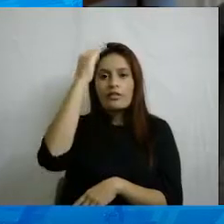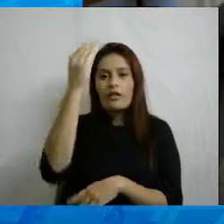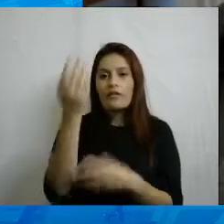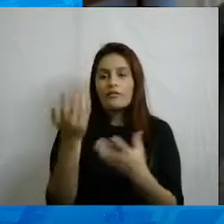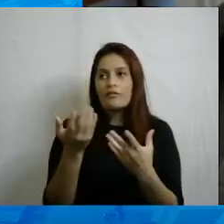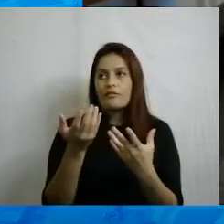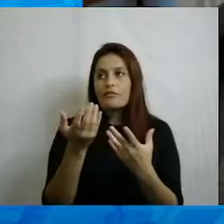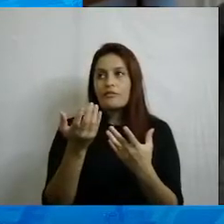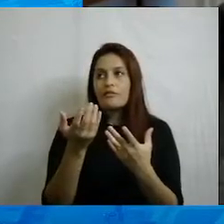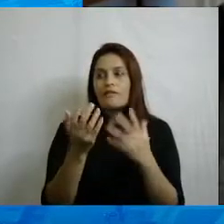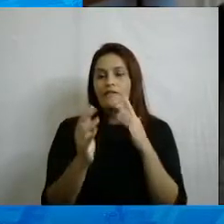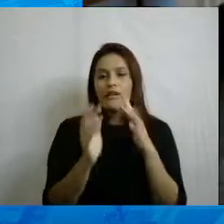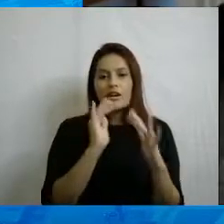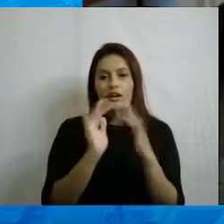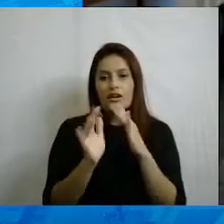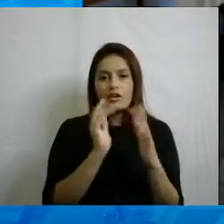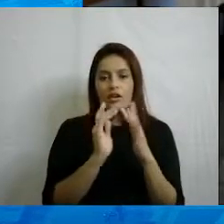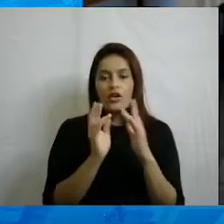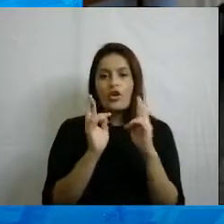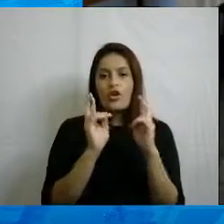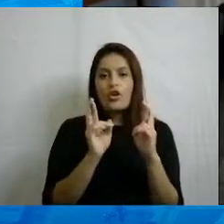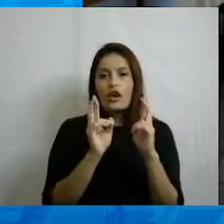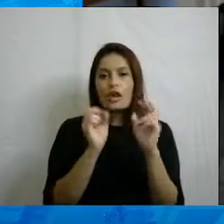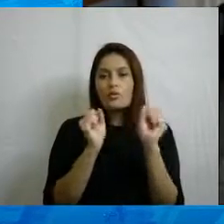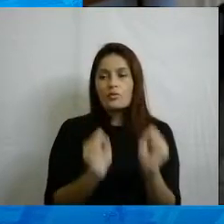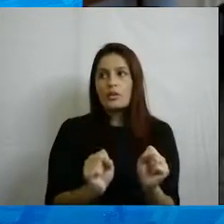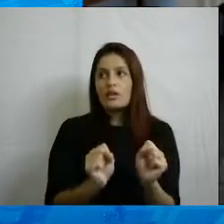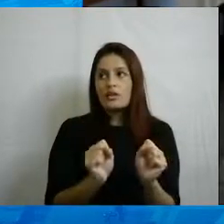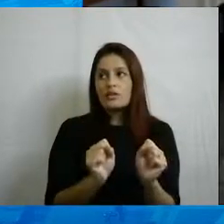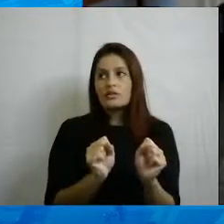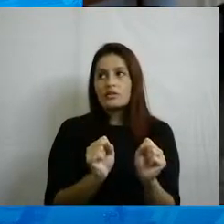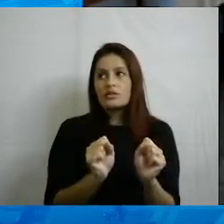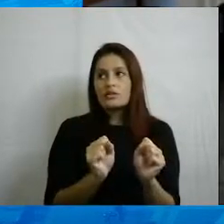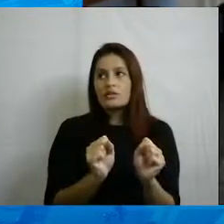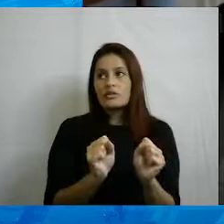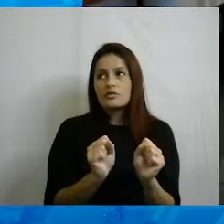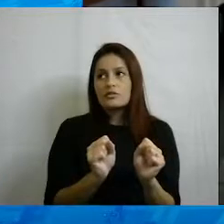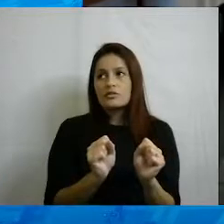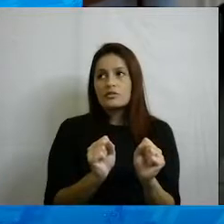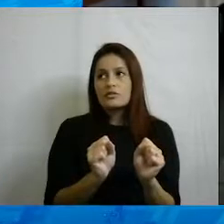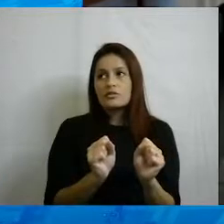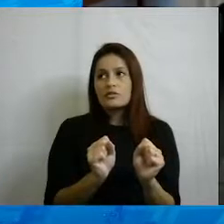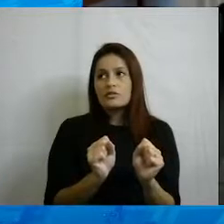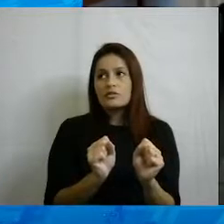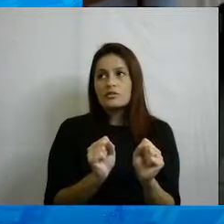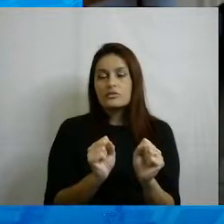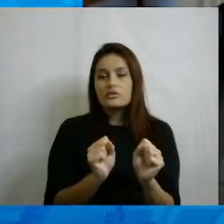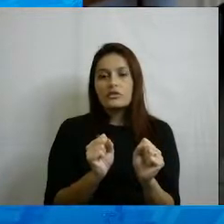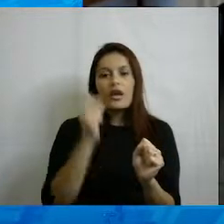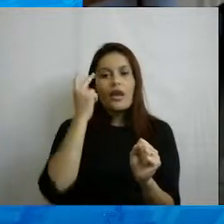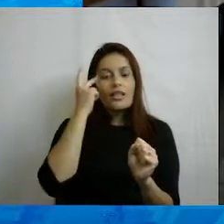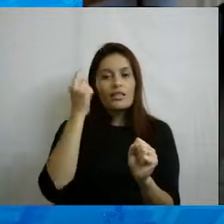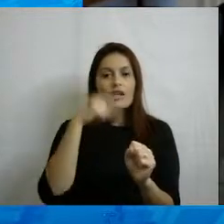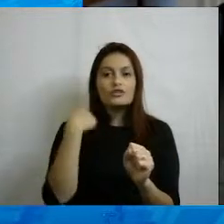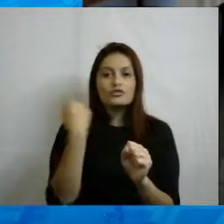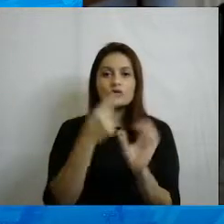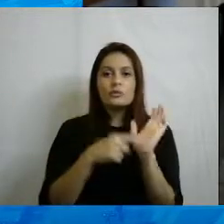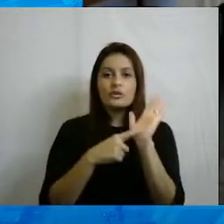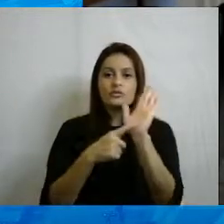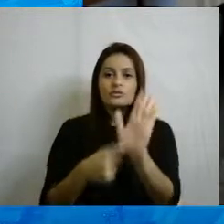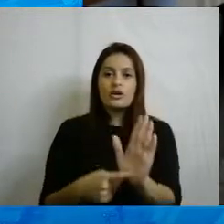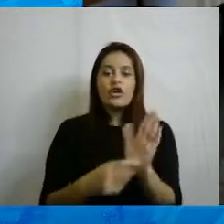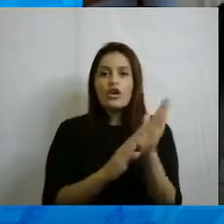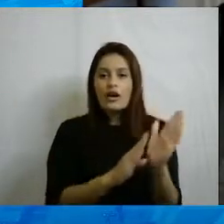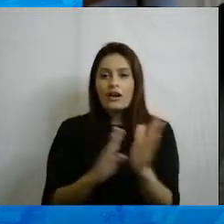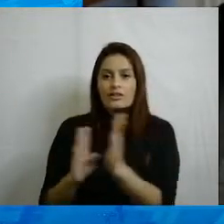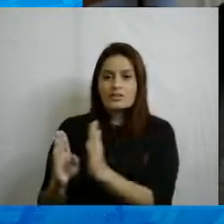cambio en esta feria es la idea, dentro de la idea que nosotros estamos presentando, es como organizar